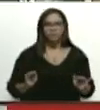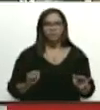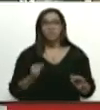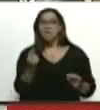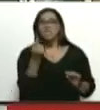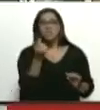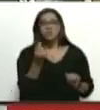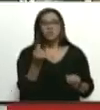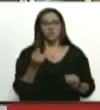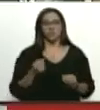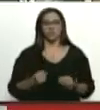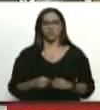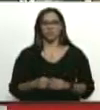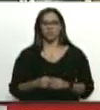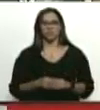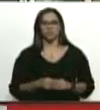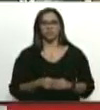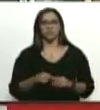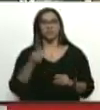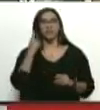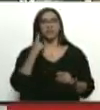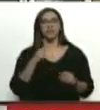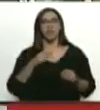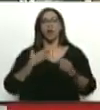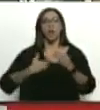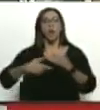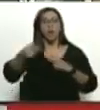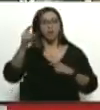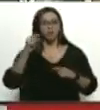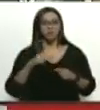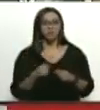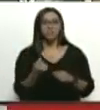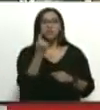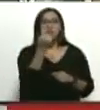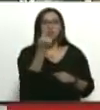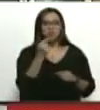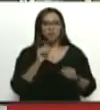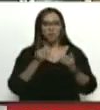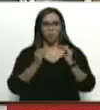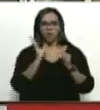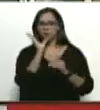Ninguno, miren que se me va el yoyo, ninguno tiene moral.